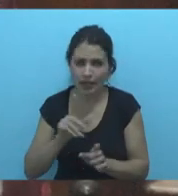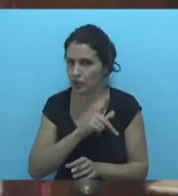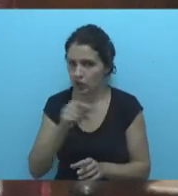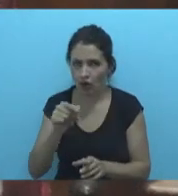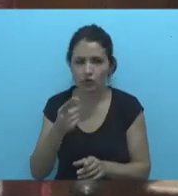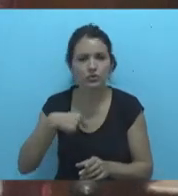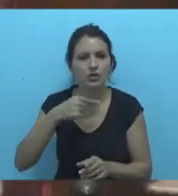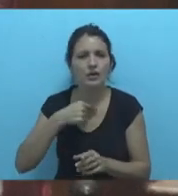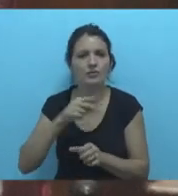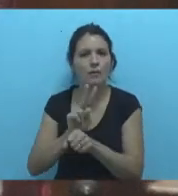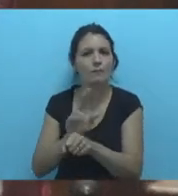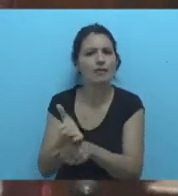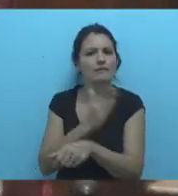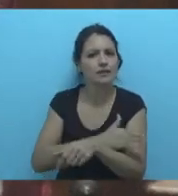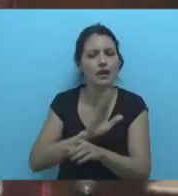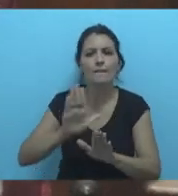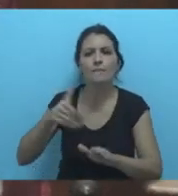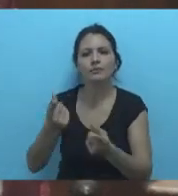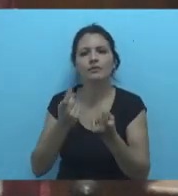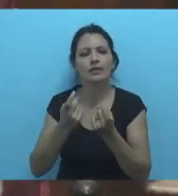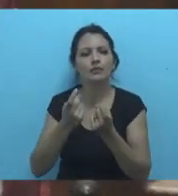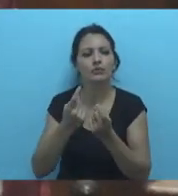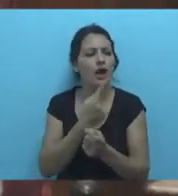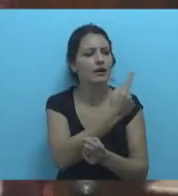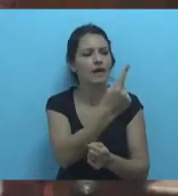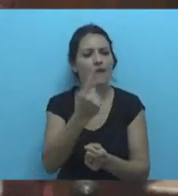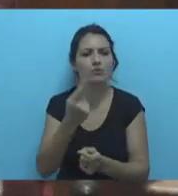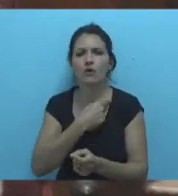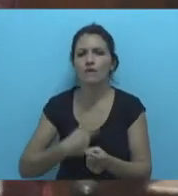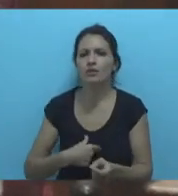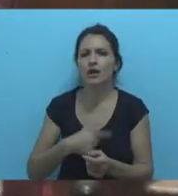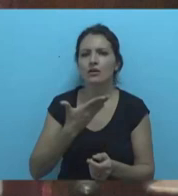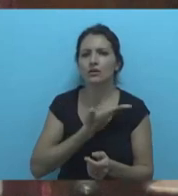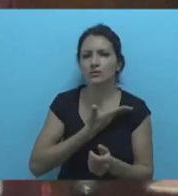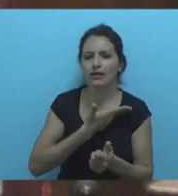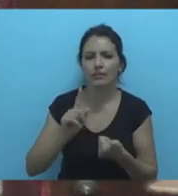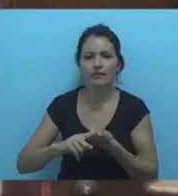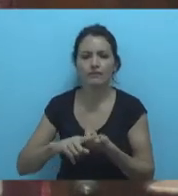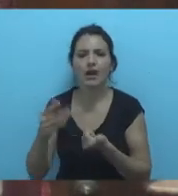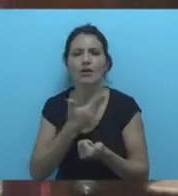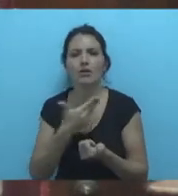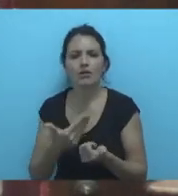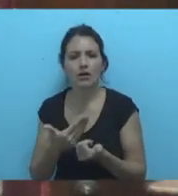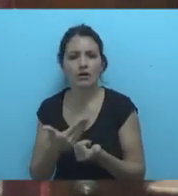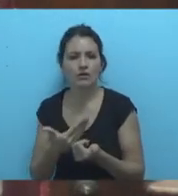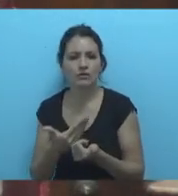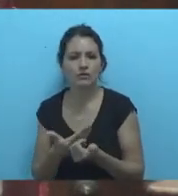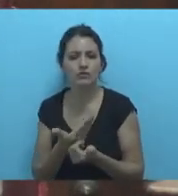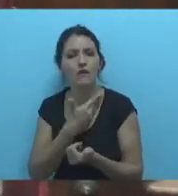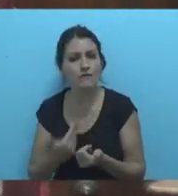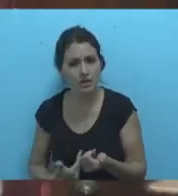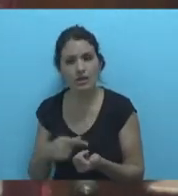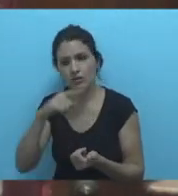evitar. Por eso necesitamos involucrar al gobierno de Santa Fe a través de sus principales figuras, el gobernador Perotti, y